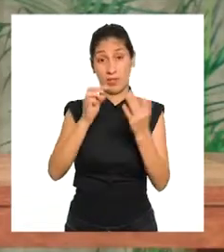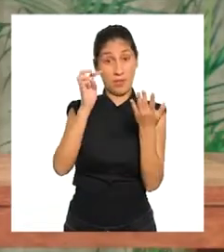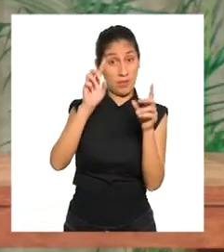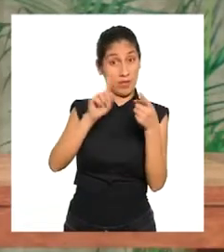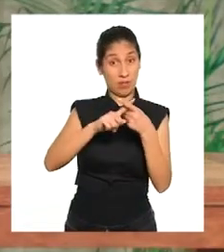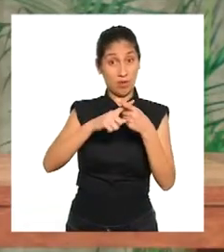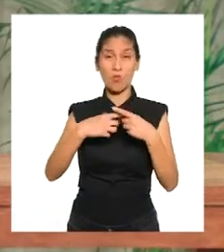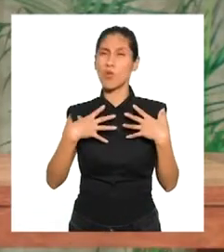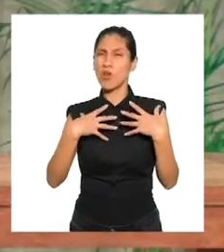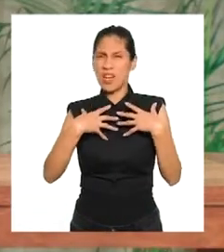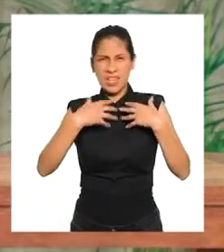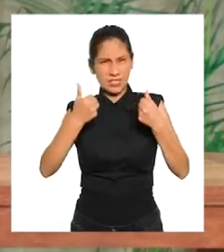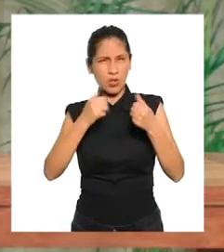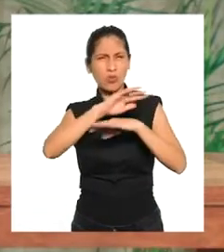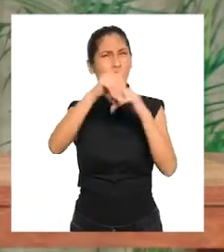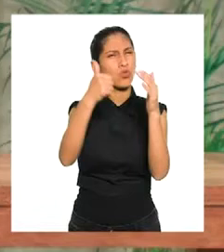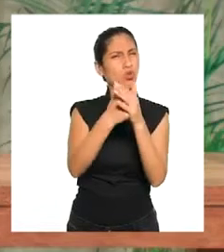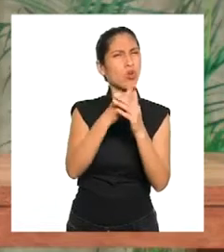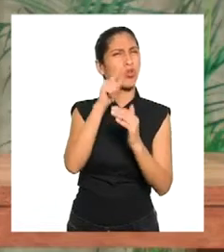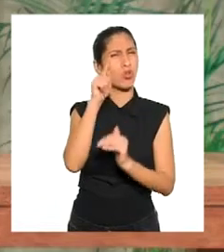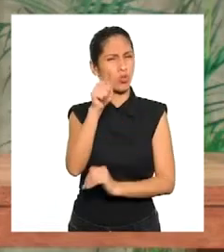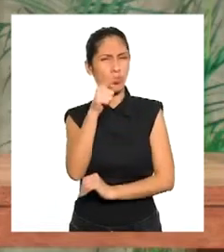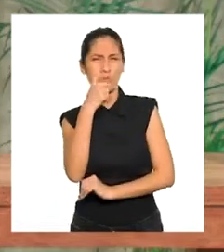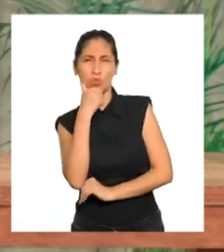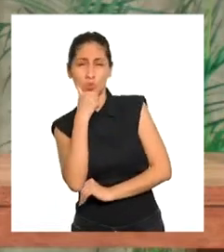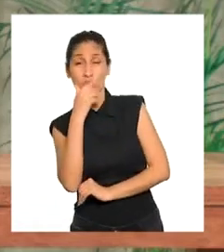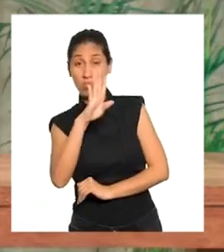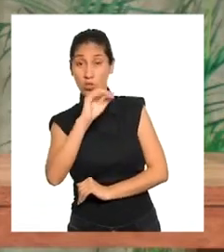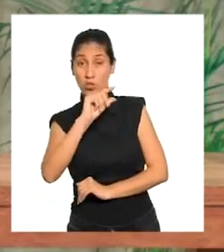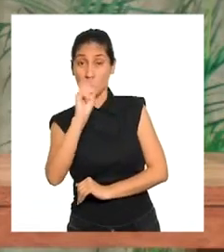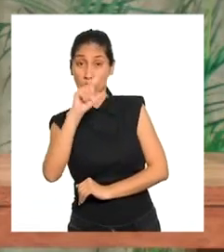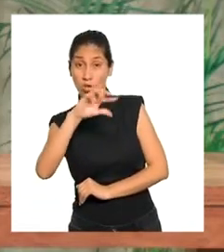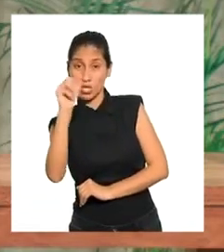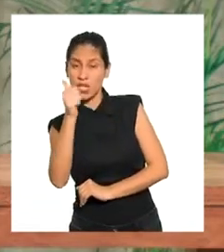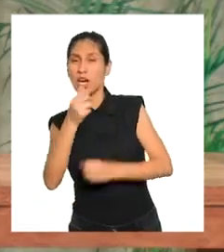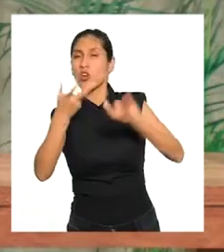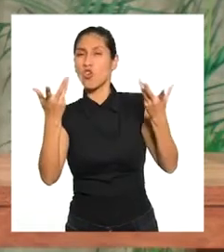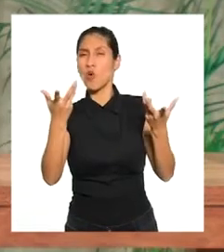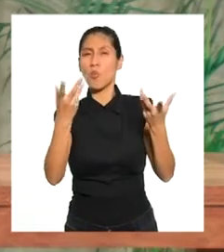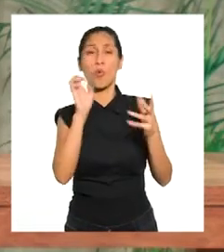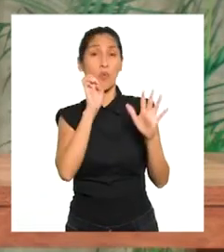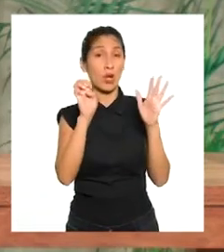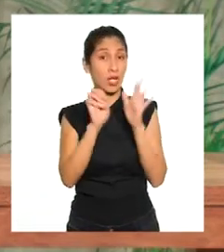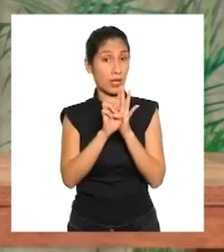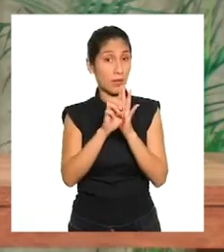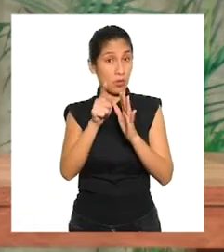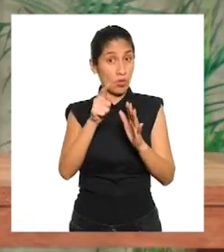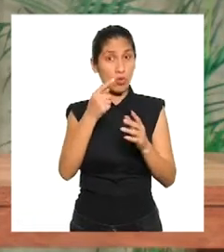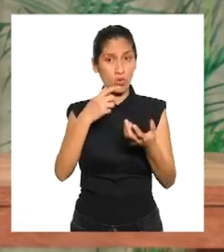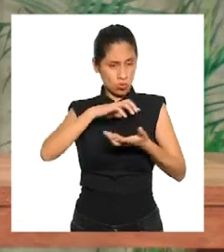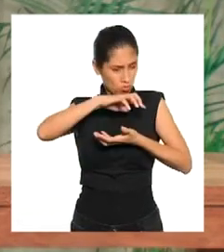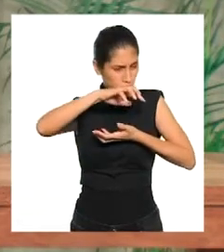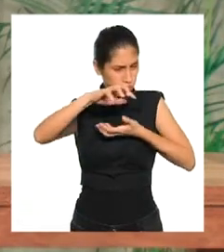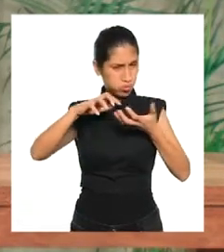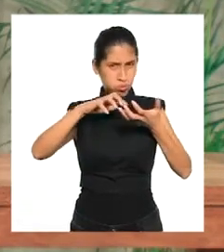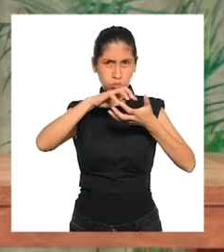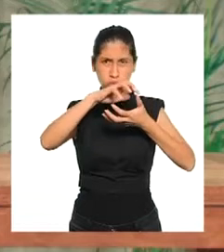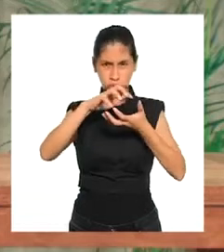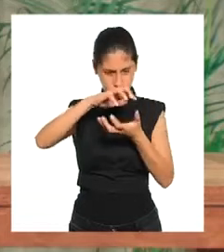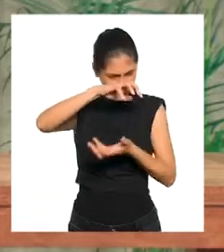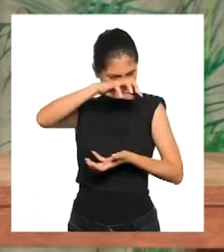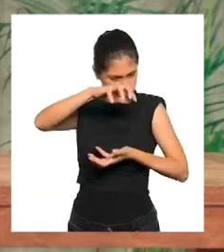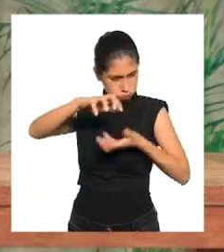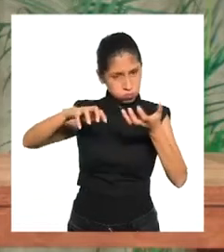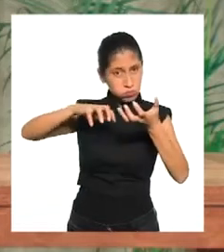medio y el estilo y hábitos de vida en la biología humana. Es decir, cómo esos factores afectan nuestros genes modificándolos